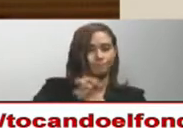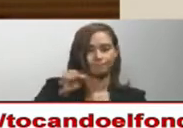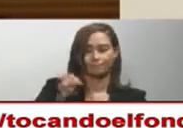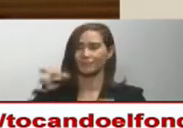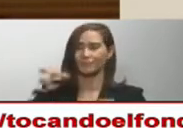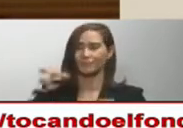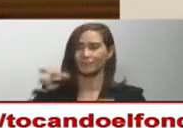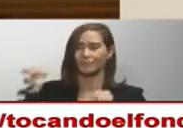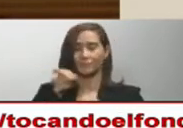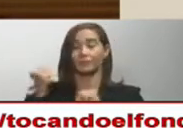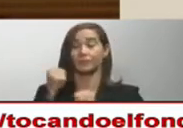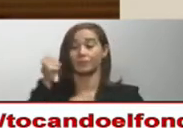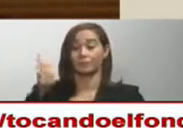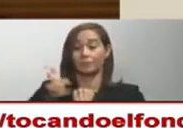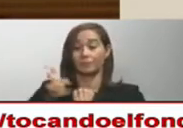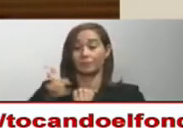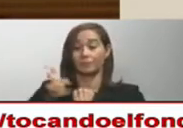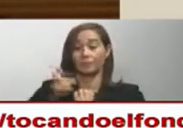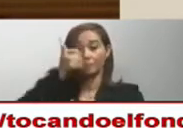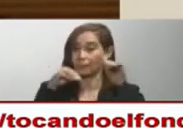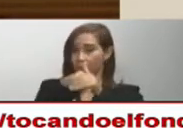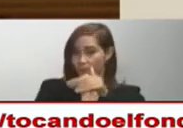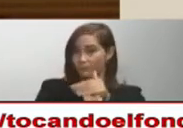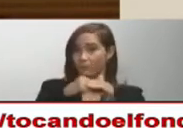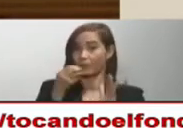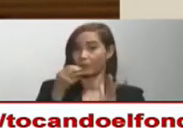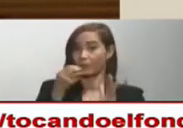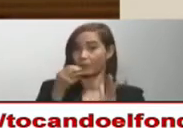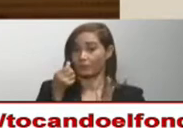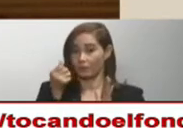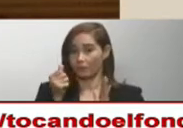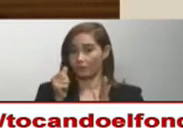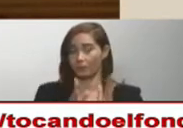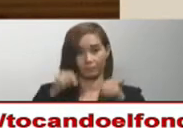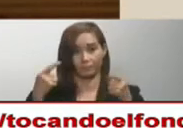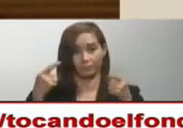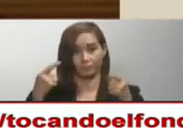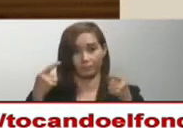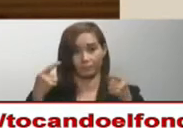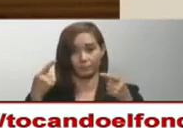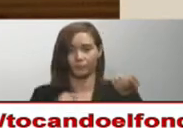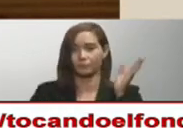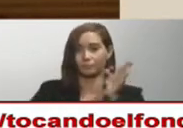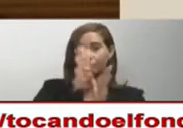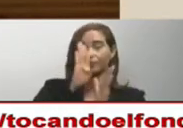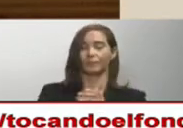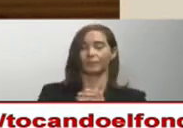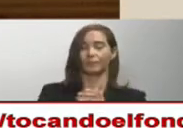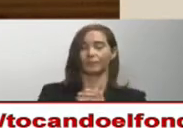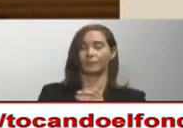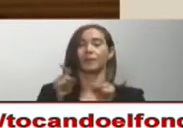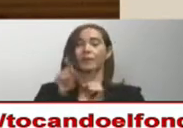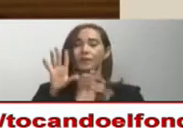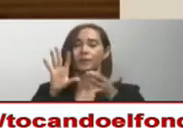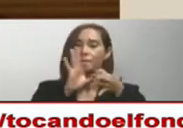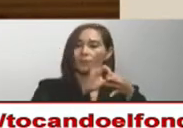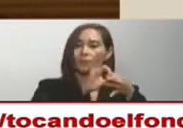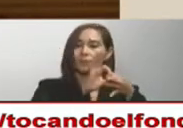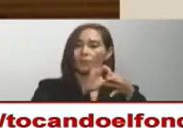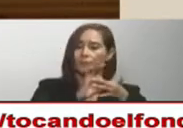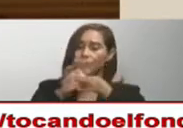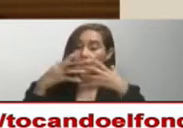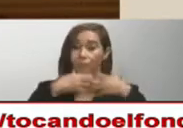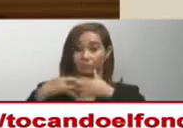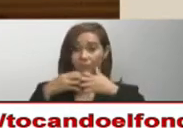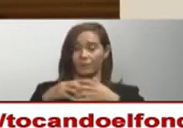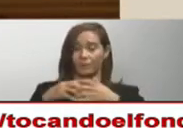arduamente para el establecimiento de un fondo de recuperación y reestructuración que sea la base de una gran alianza regional por